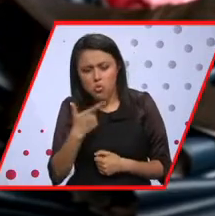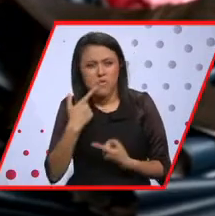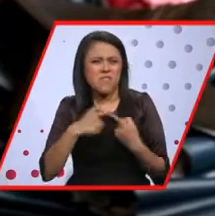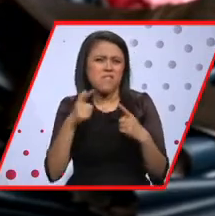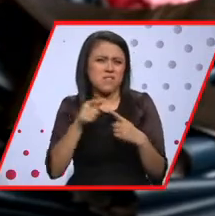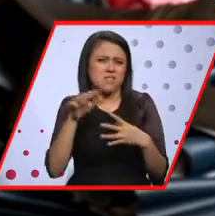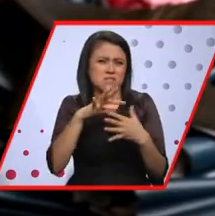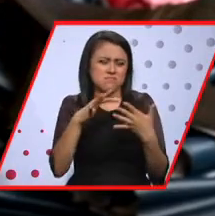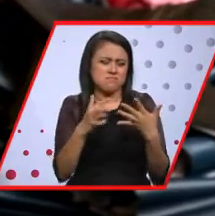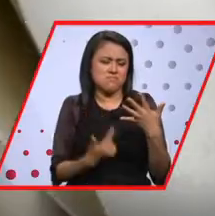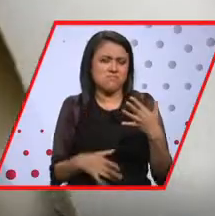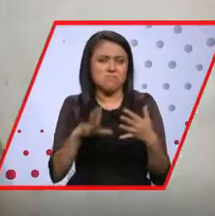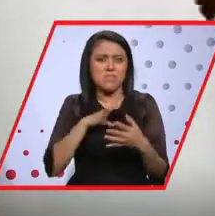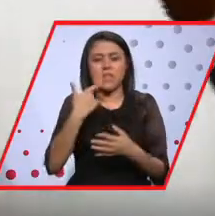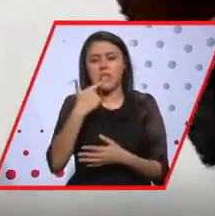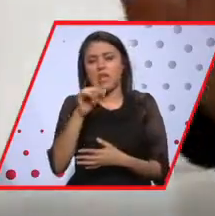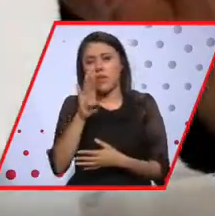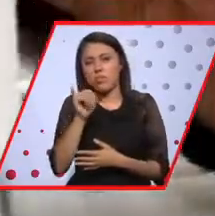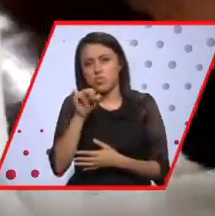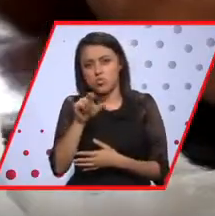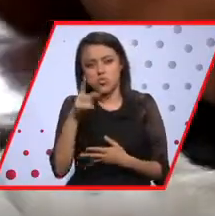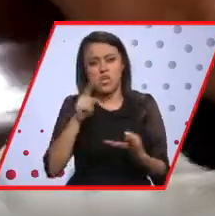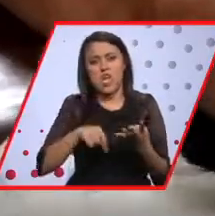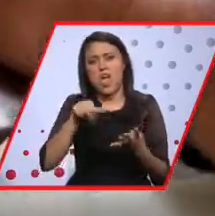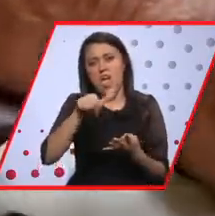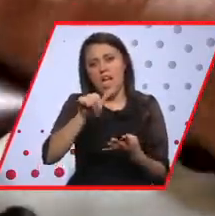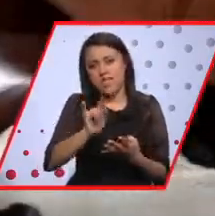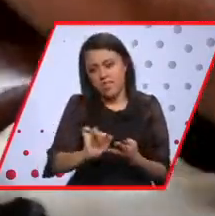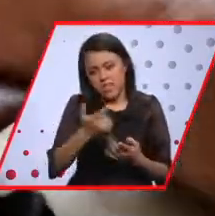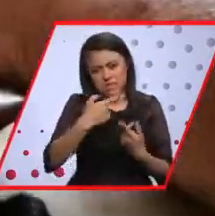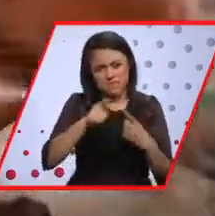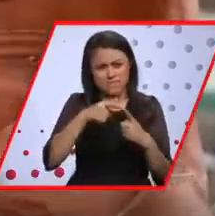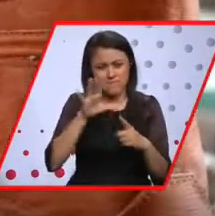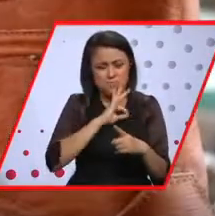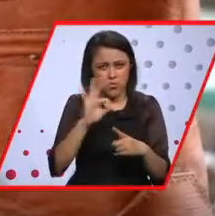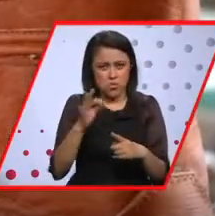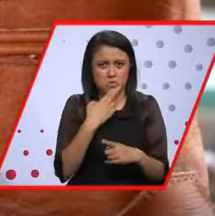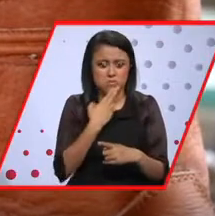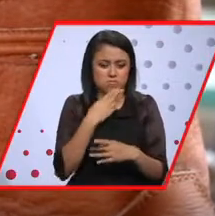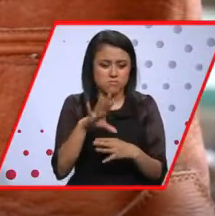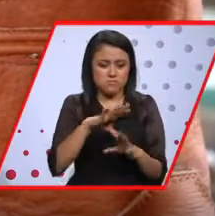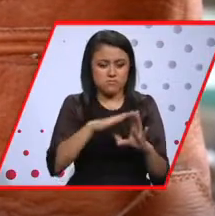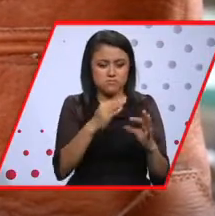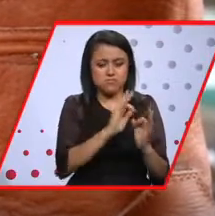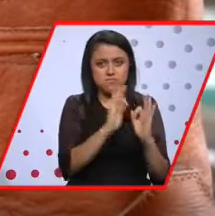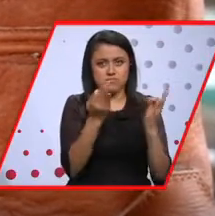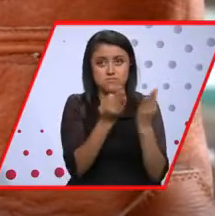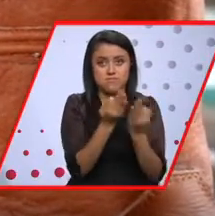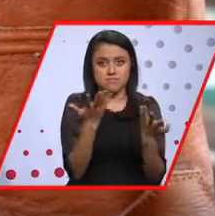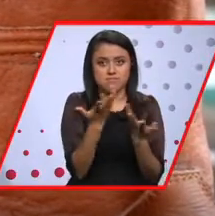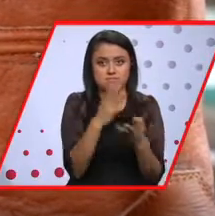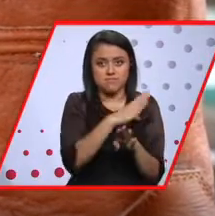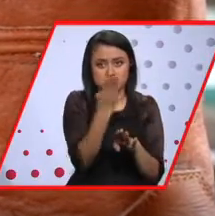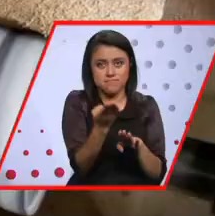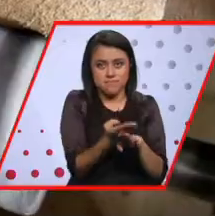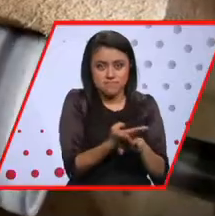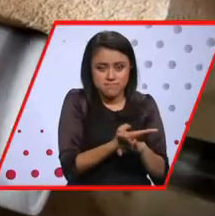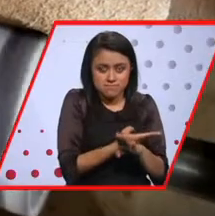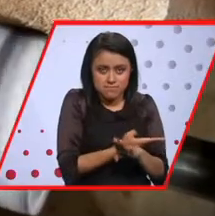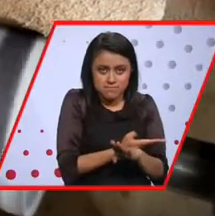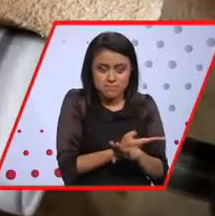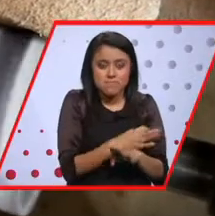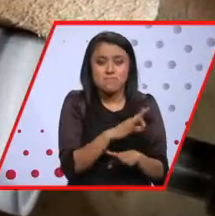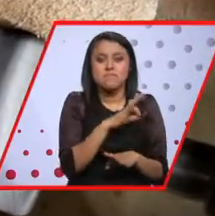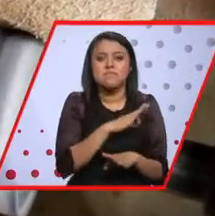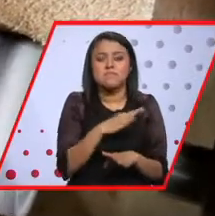de pieles, gamuza, ante, todo eso es lo que elaboramos. Los botines son realizados artesanalmente y a la